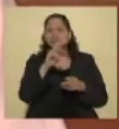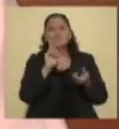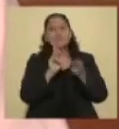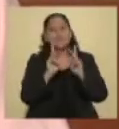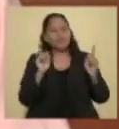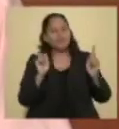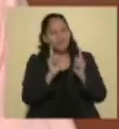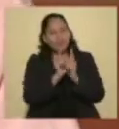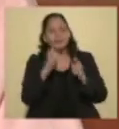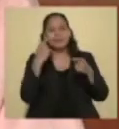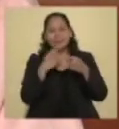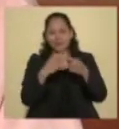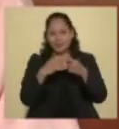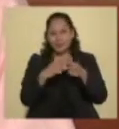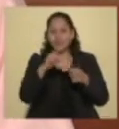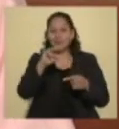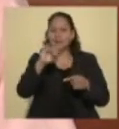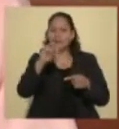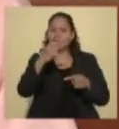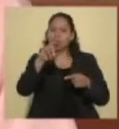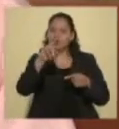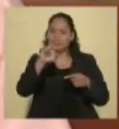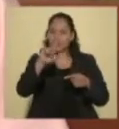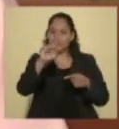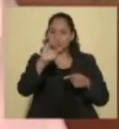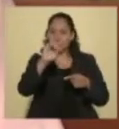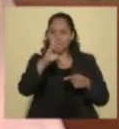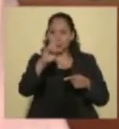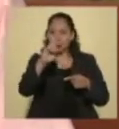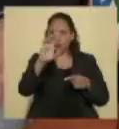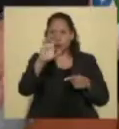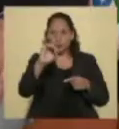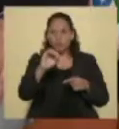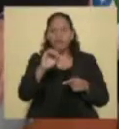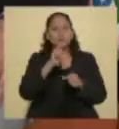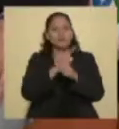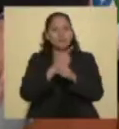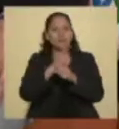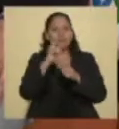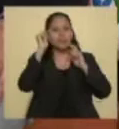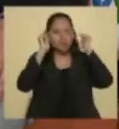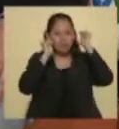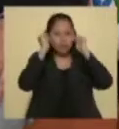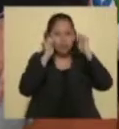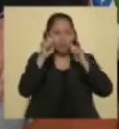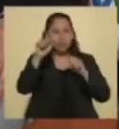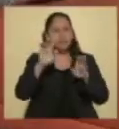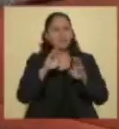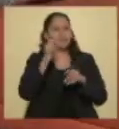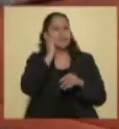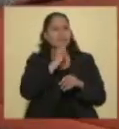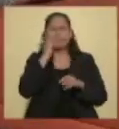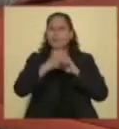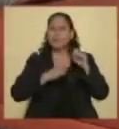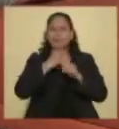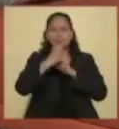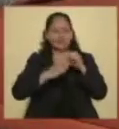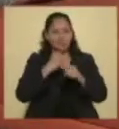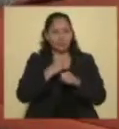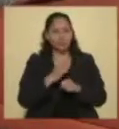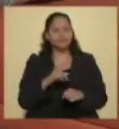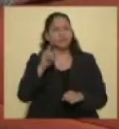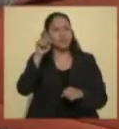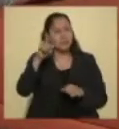plática extraordinaria con Miguel Torruco. Ay, secretario claro. De turismo. El licenciado en turismo que ejerce su profesión desde siempre. Y que aparte